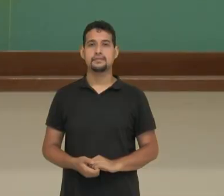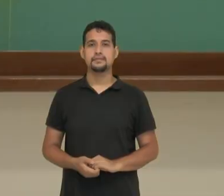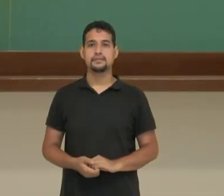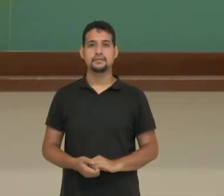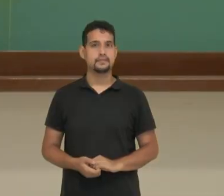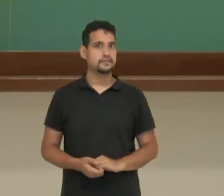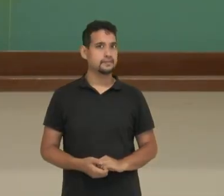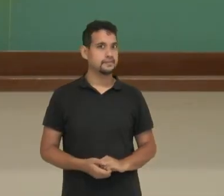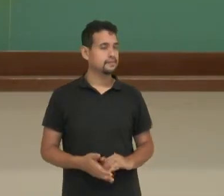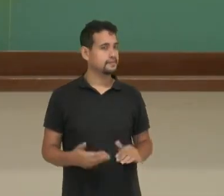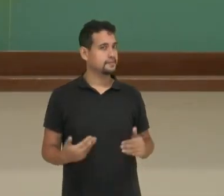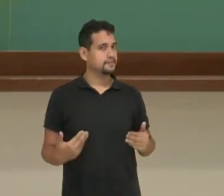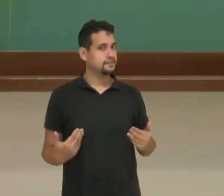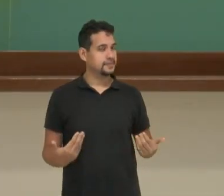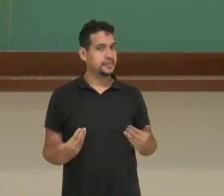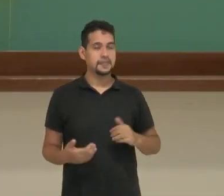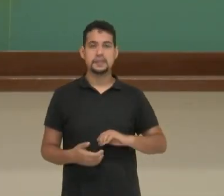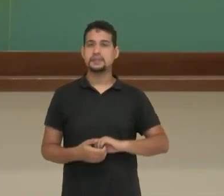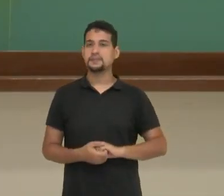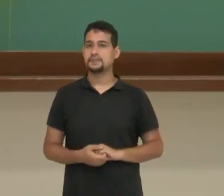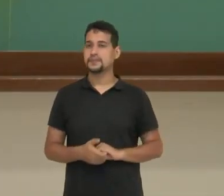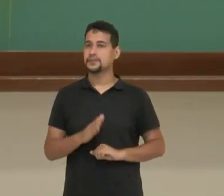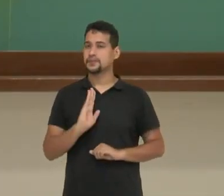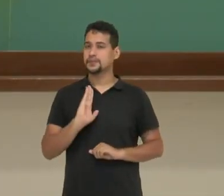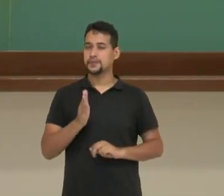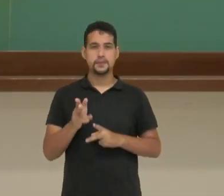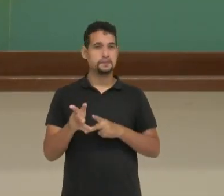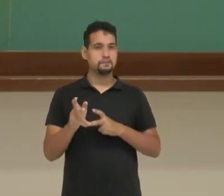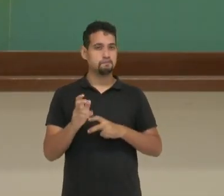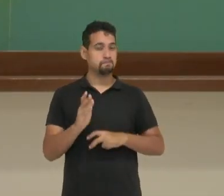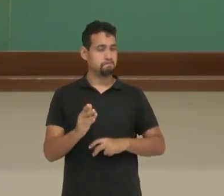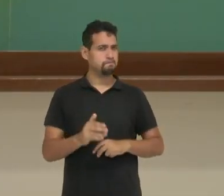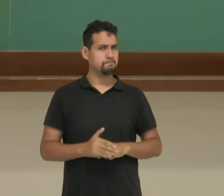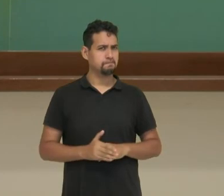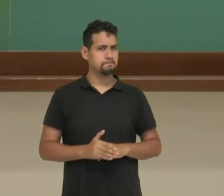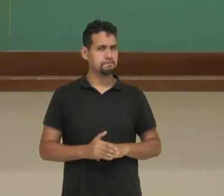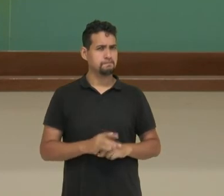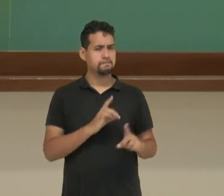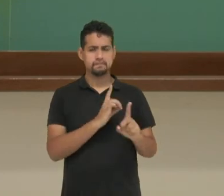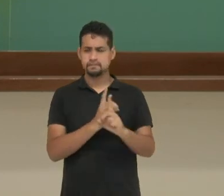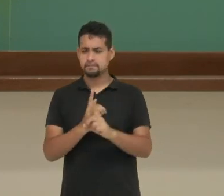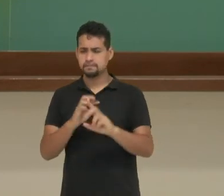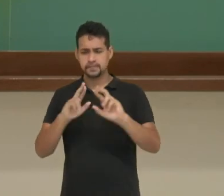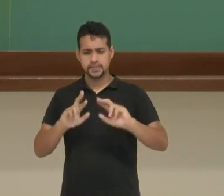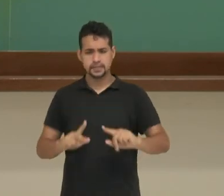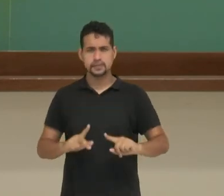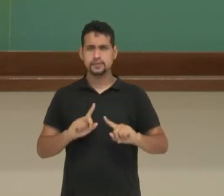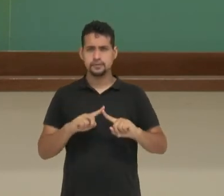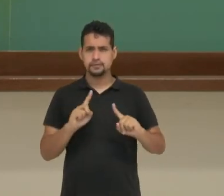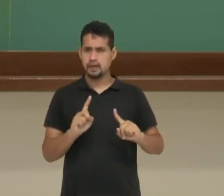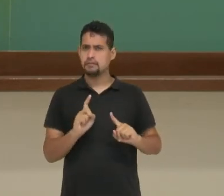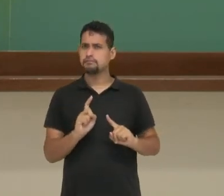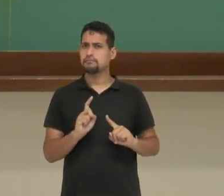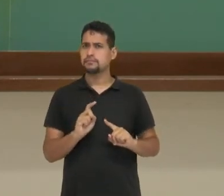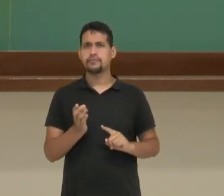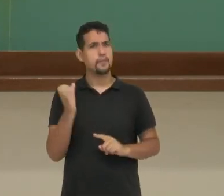E aí, chicos e chicas, observaram? Encontraram os marcadores temporais? Vamos a